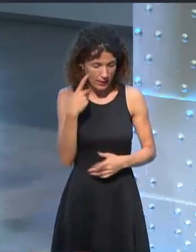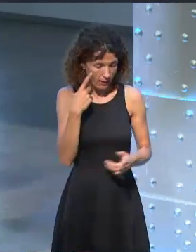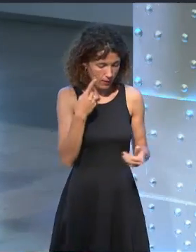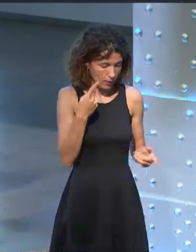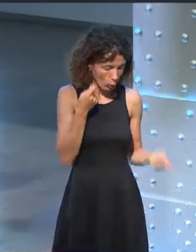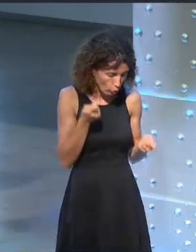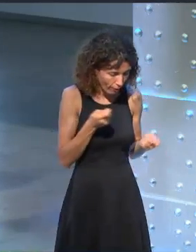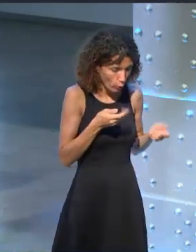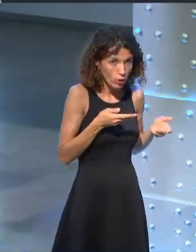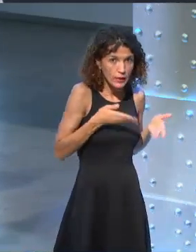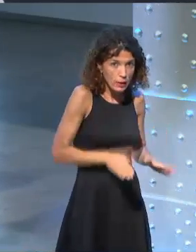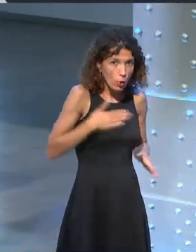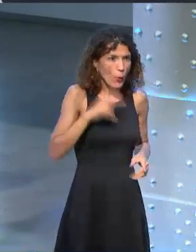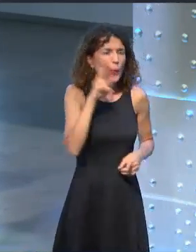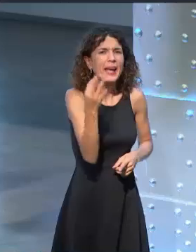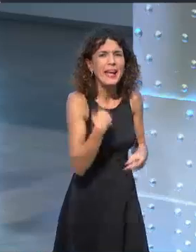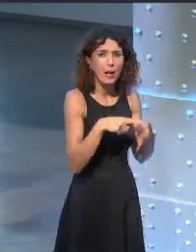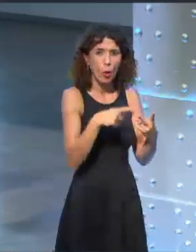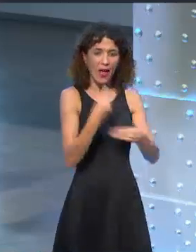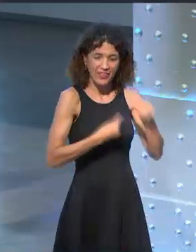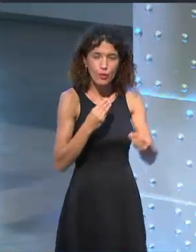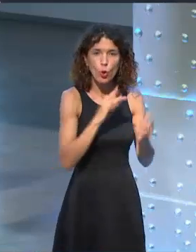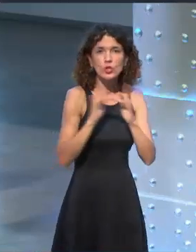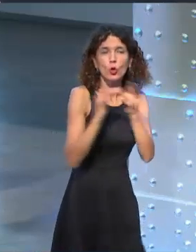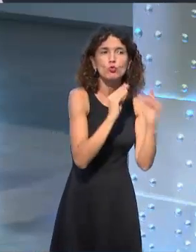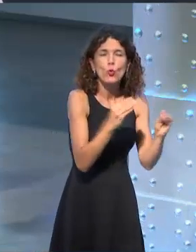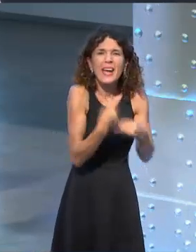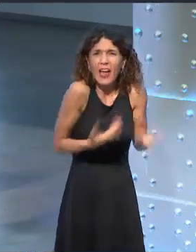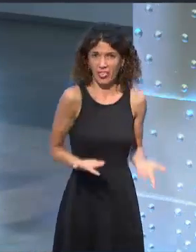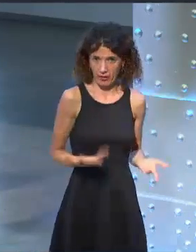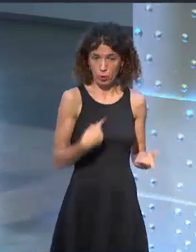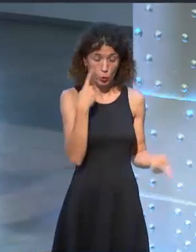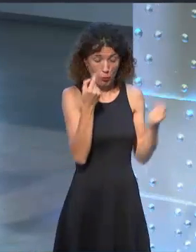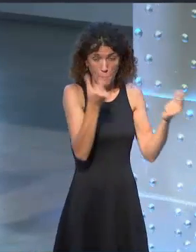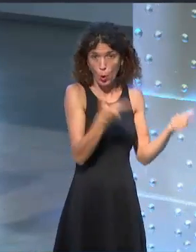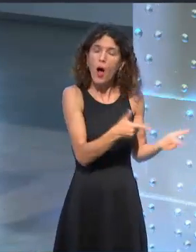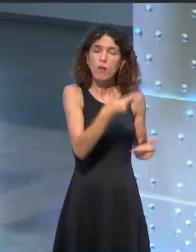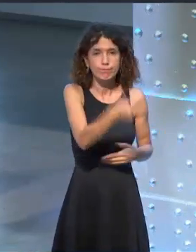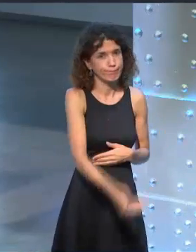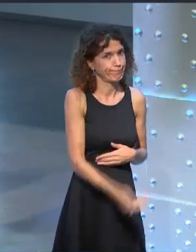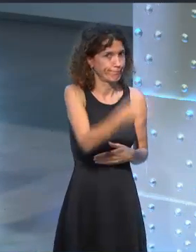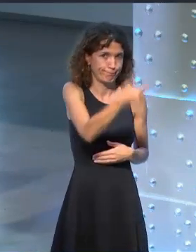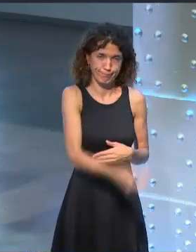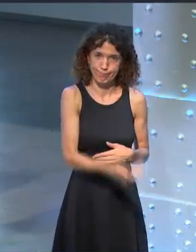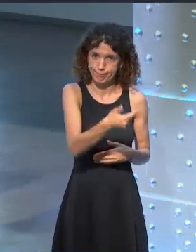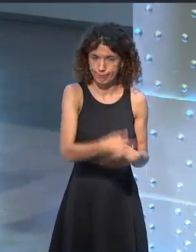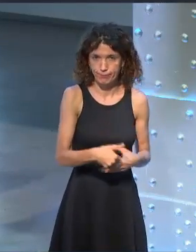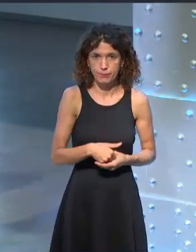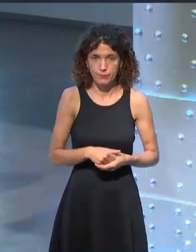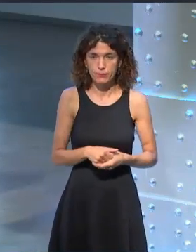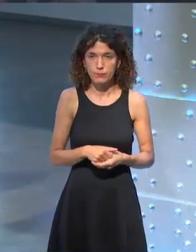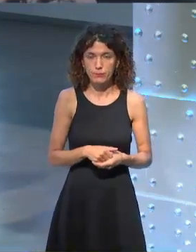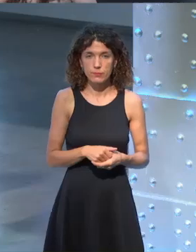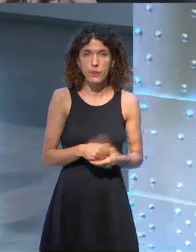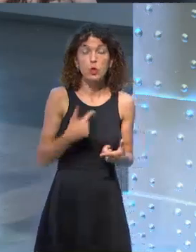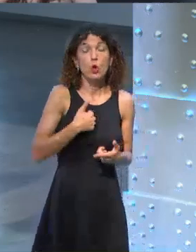qué ven sus hijos y qué están interceptando sus hijos, ¿no? Y esto creo que es una parte fundamental. Bueno,